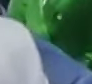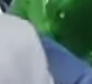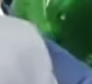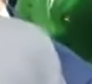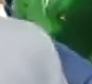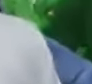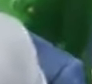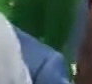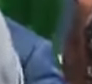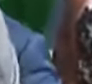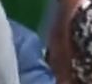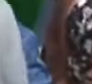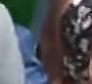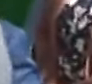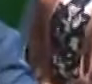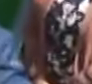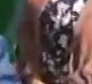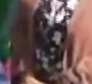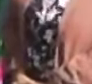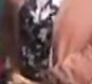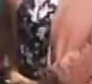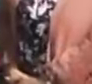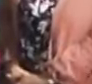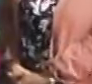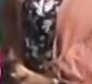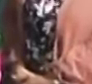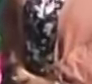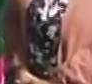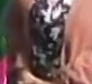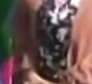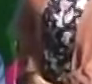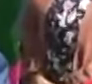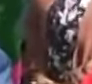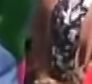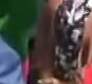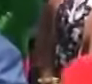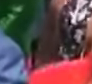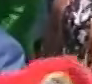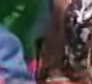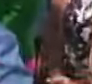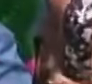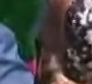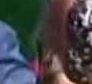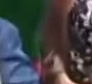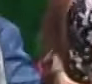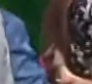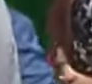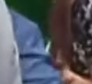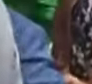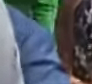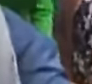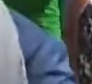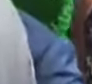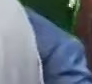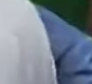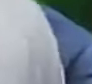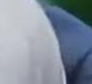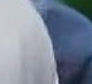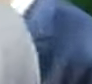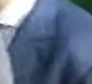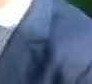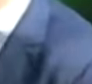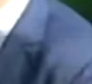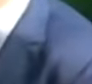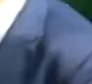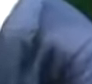participación expedita en este proceso histórico. Continúa el presidente constitucional de la República Bolivariana de